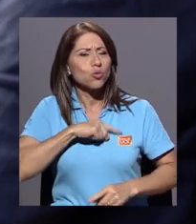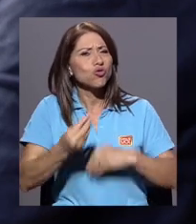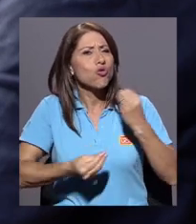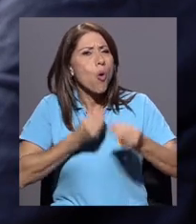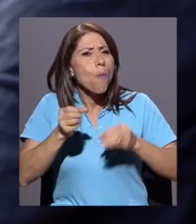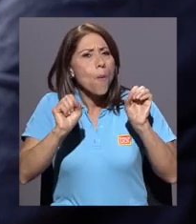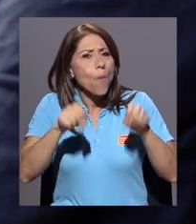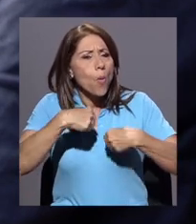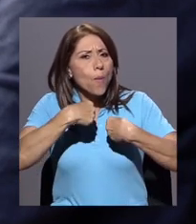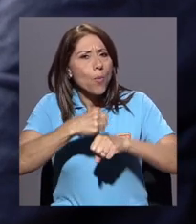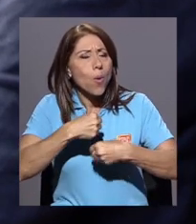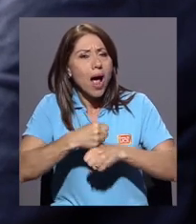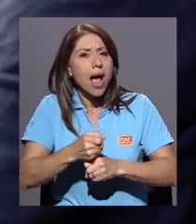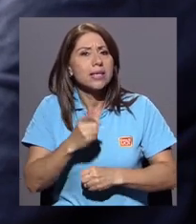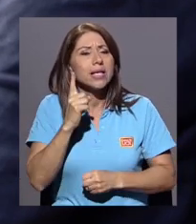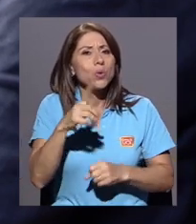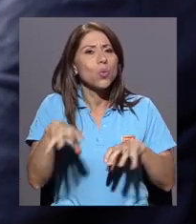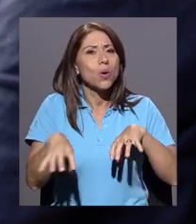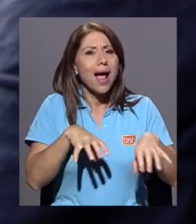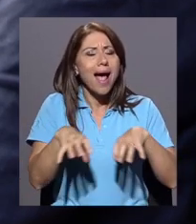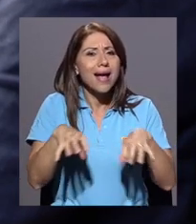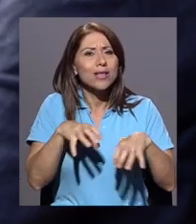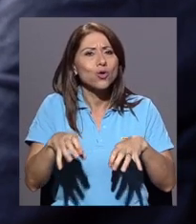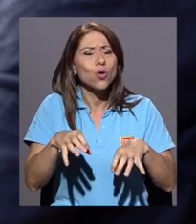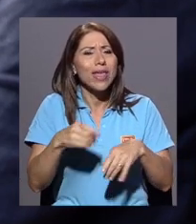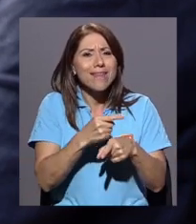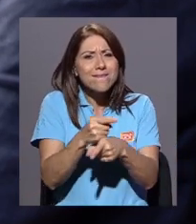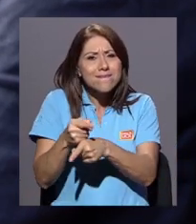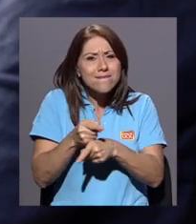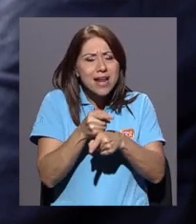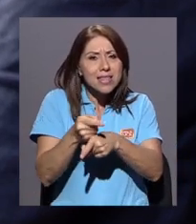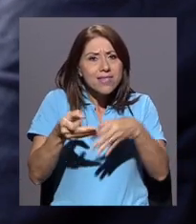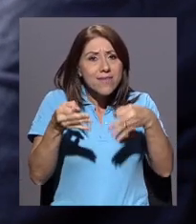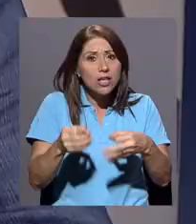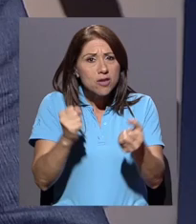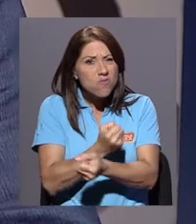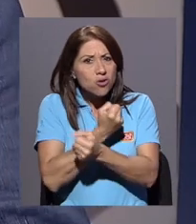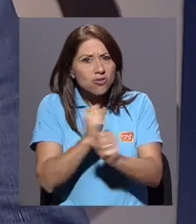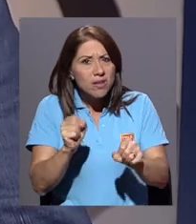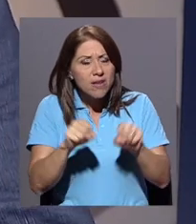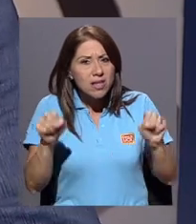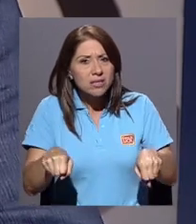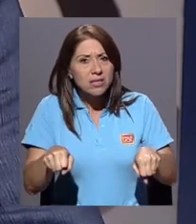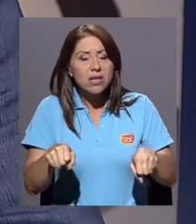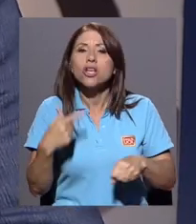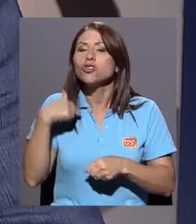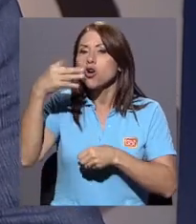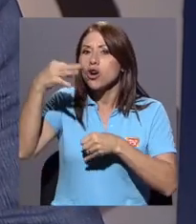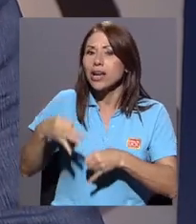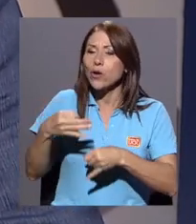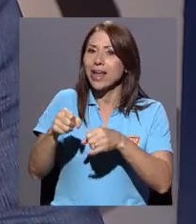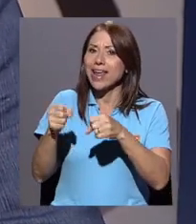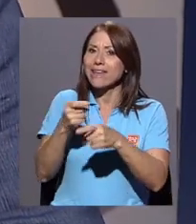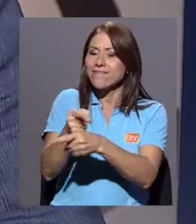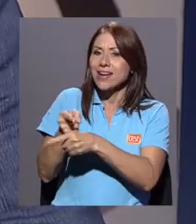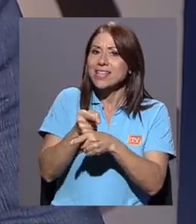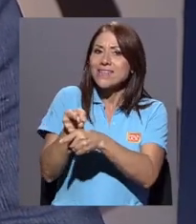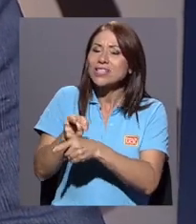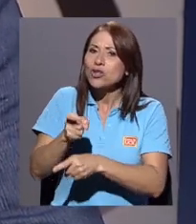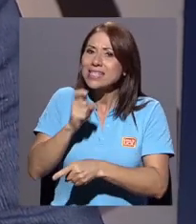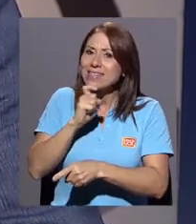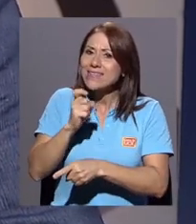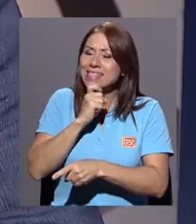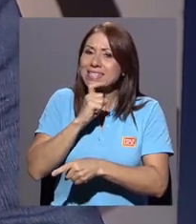modo hacer un acto de rectificación? ¿Es imposible en el sistema? La rectificación es difícil, pero esto